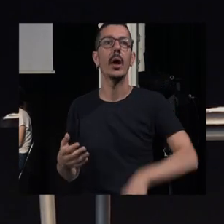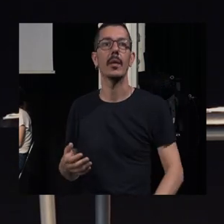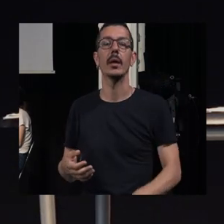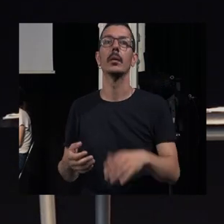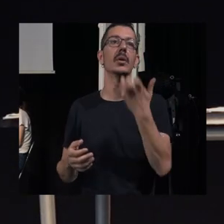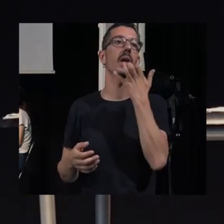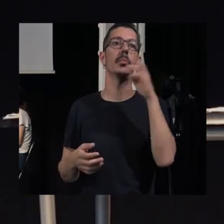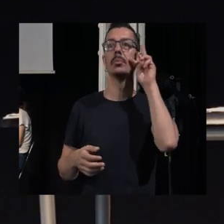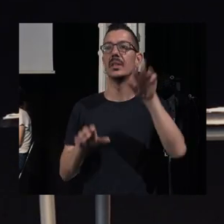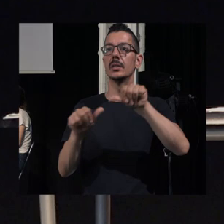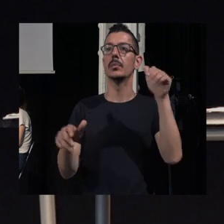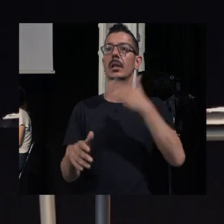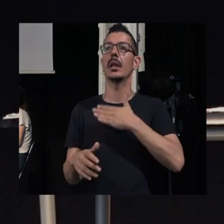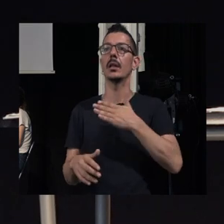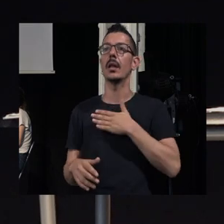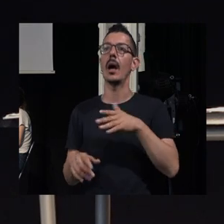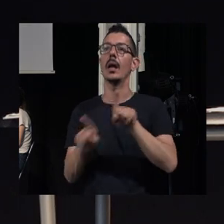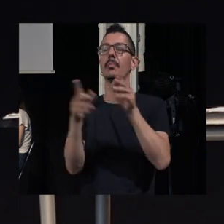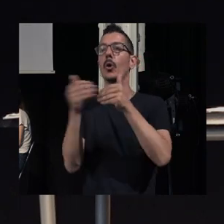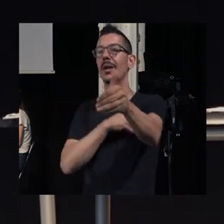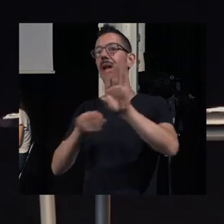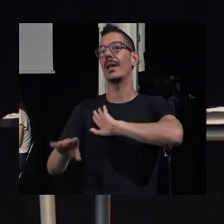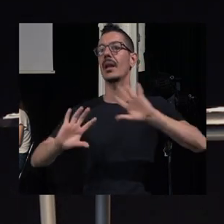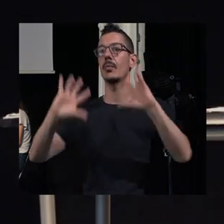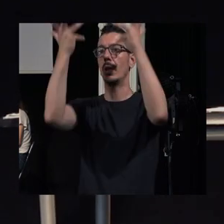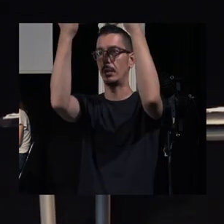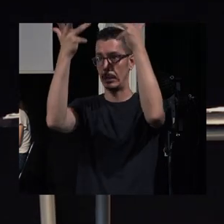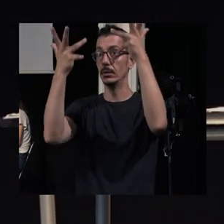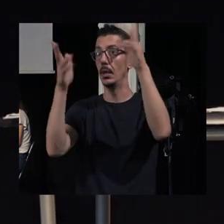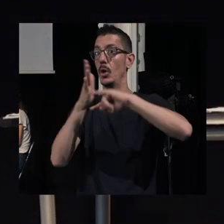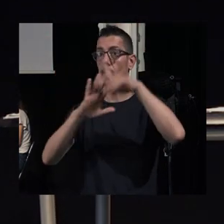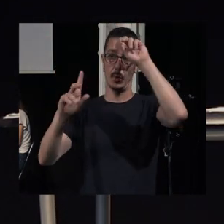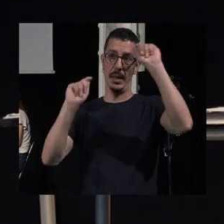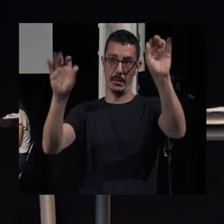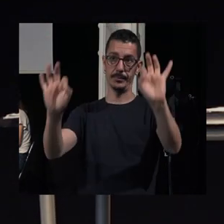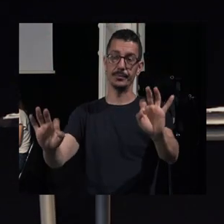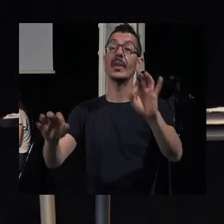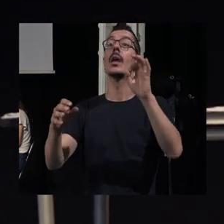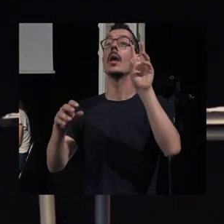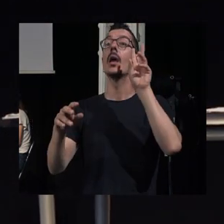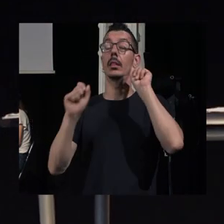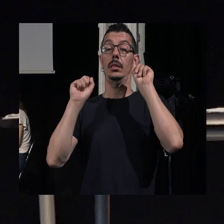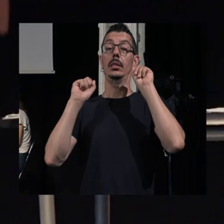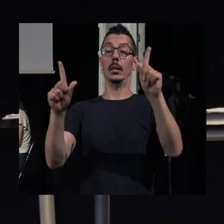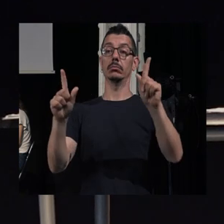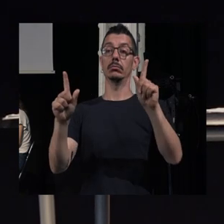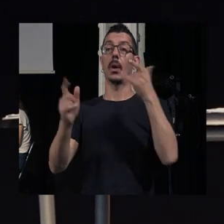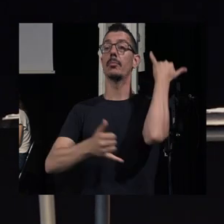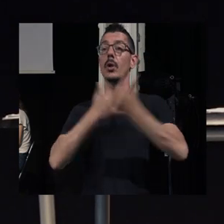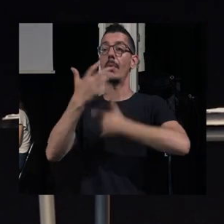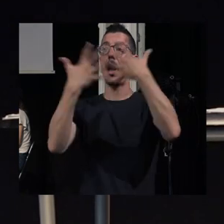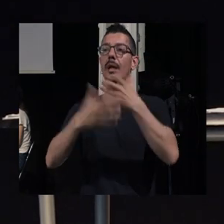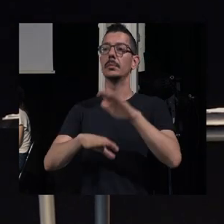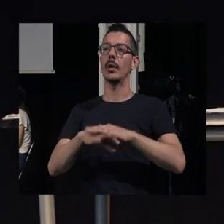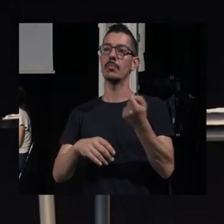realizando el proyecto del Porvenir de la Revuelta es que realmente hay muchos problemas para repensar